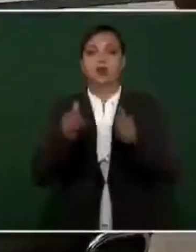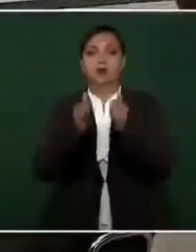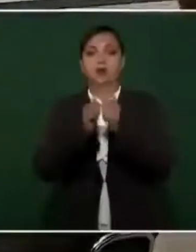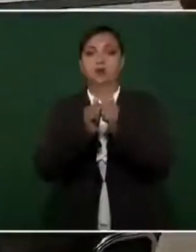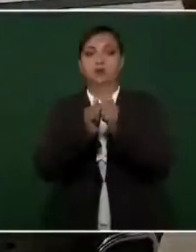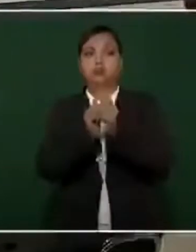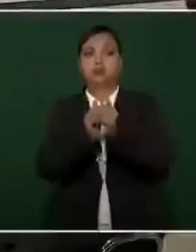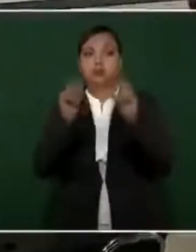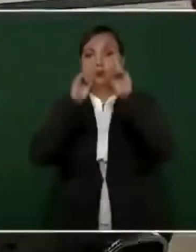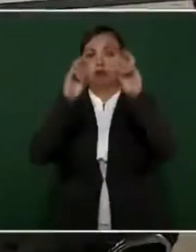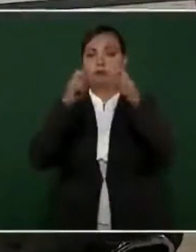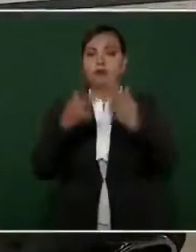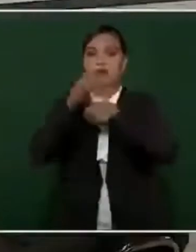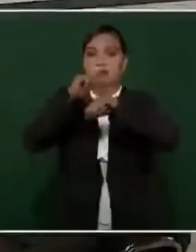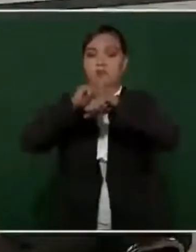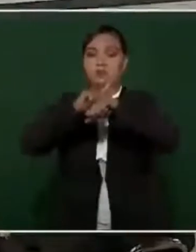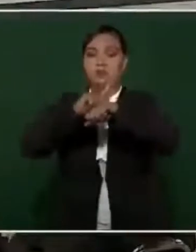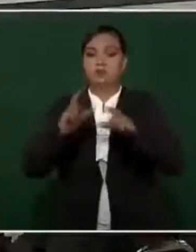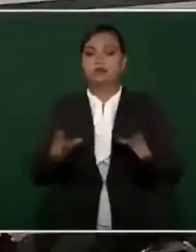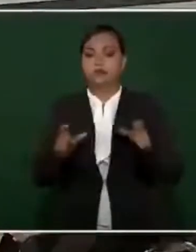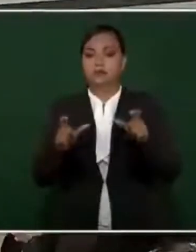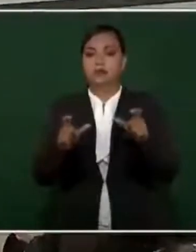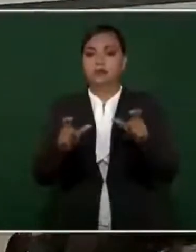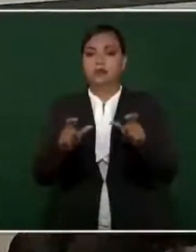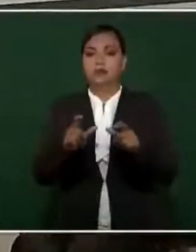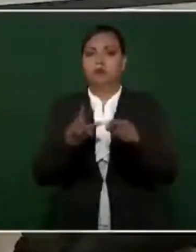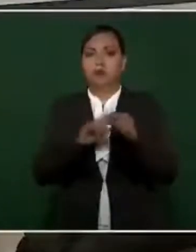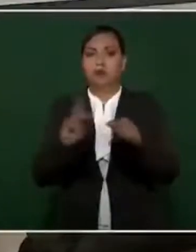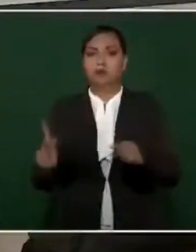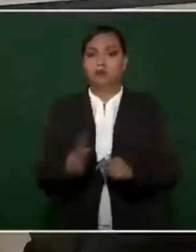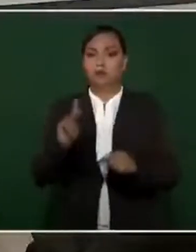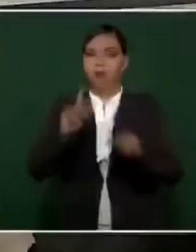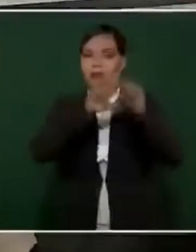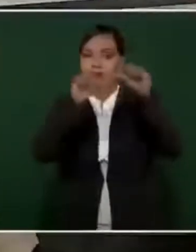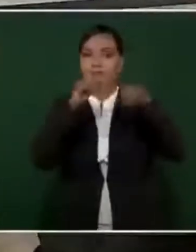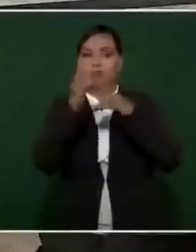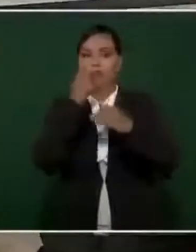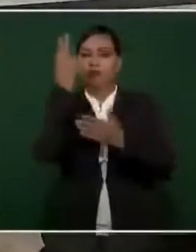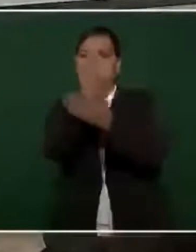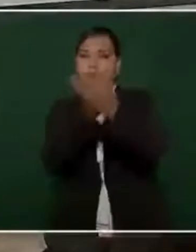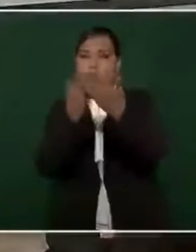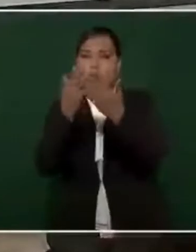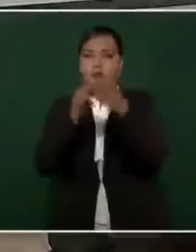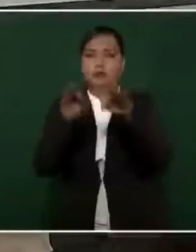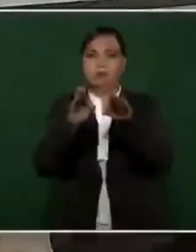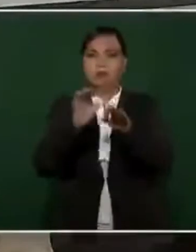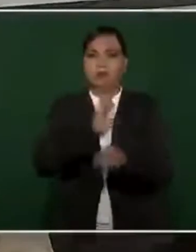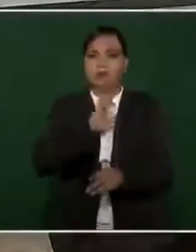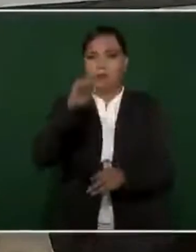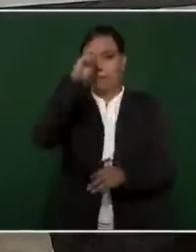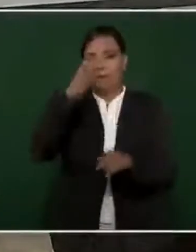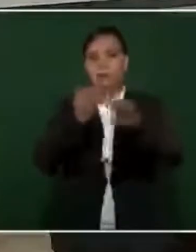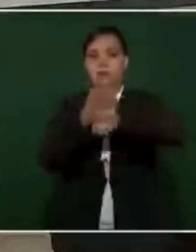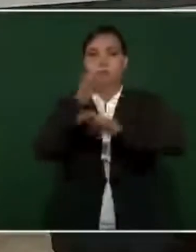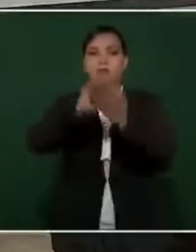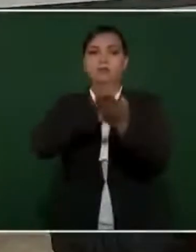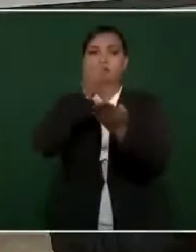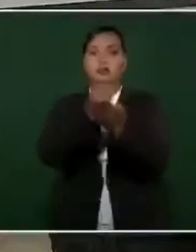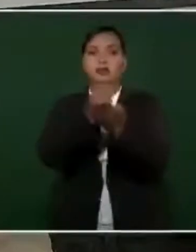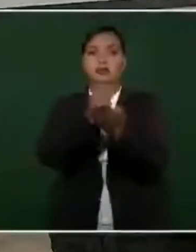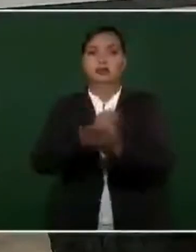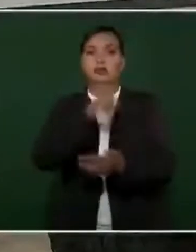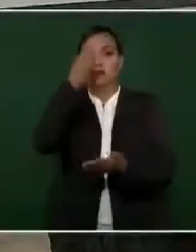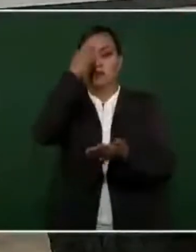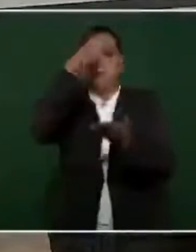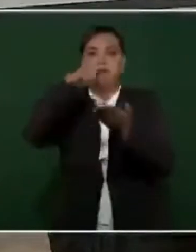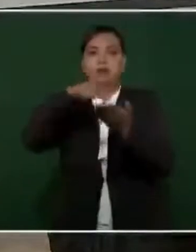Estrategia Nacional de Seguridad Pública, pues se diseñaron acciones específicas para el estado de Tamaulipas,